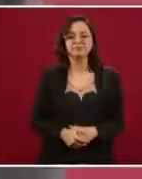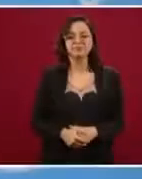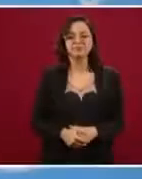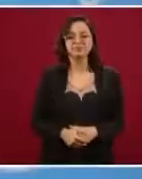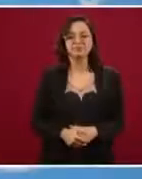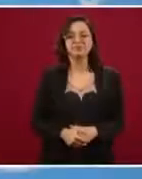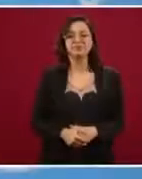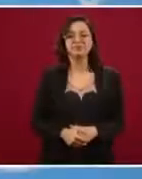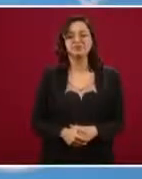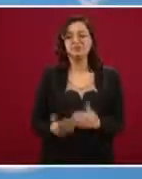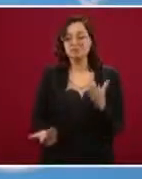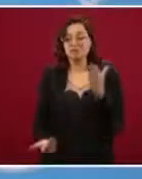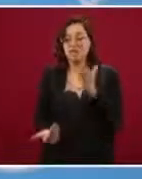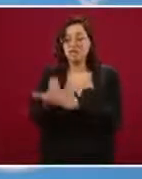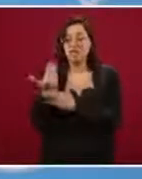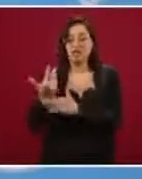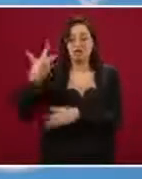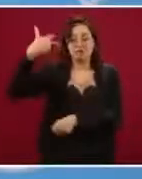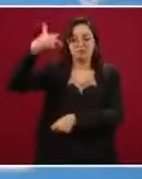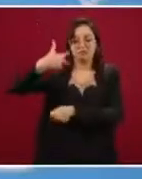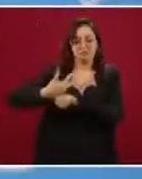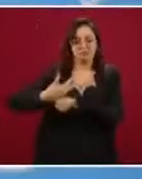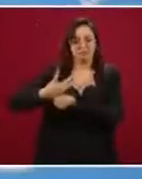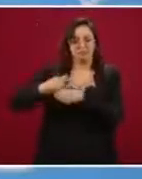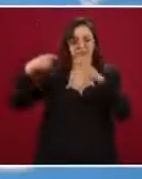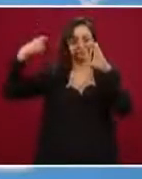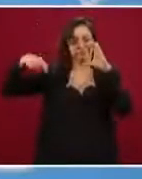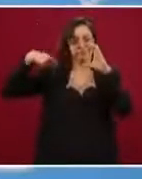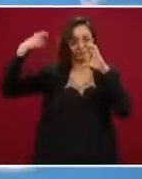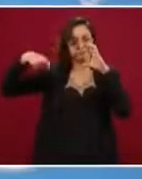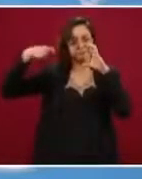Fue grabada en la mañana